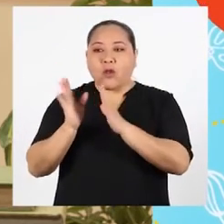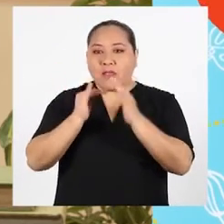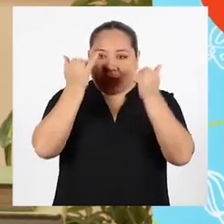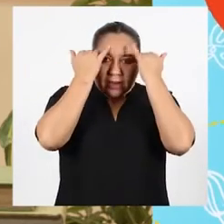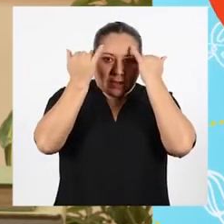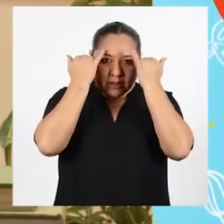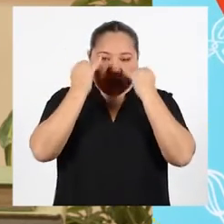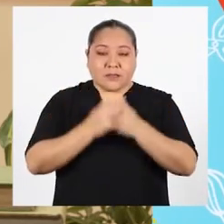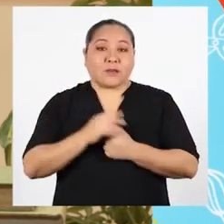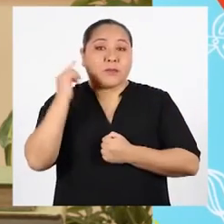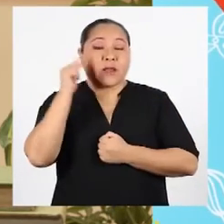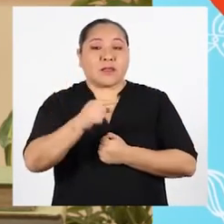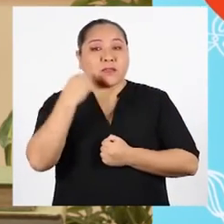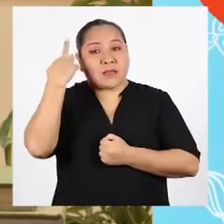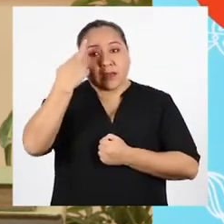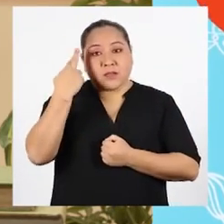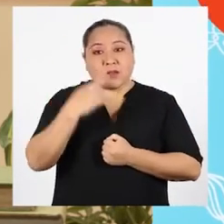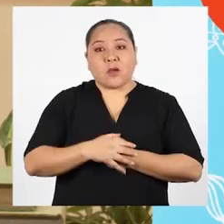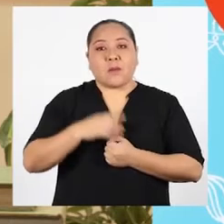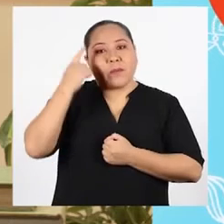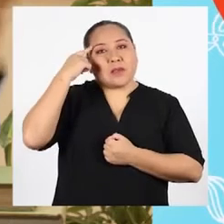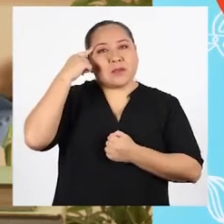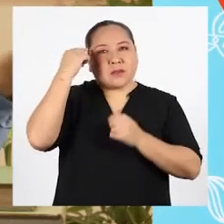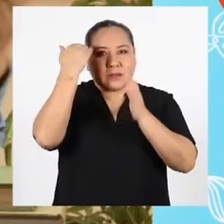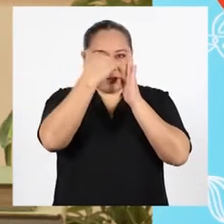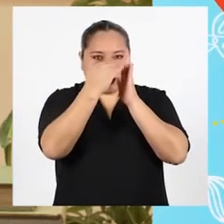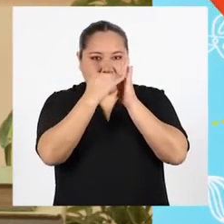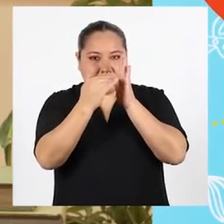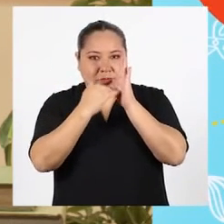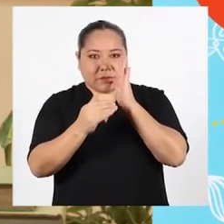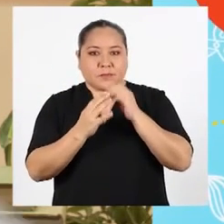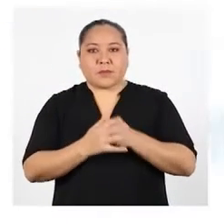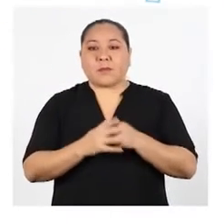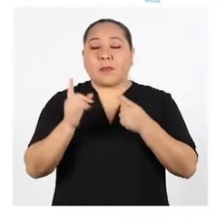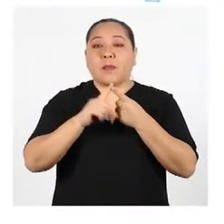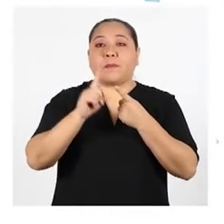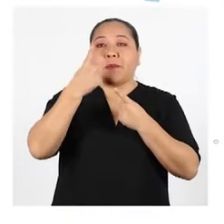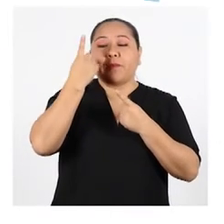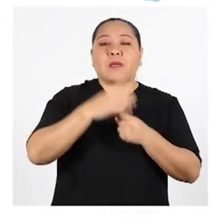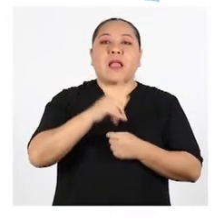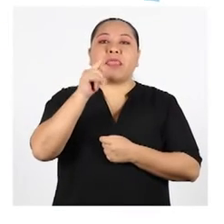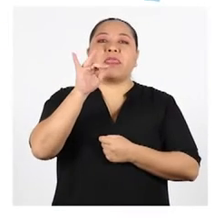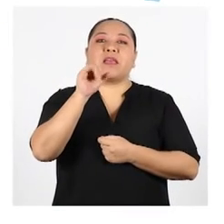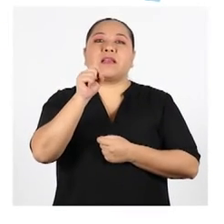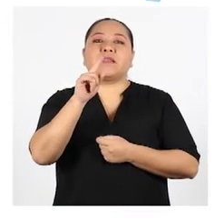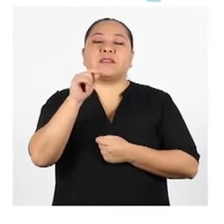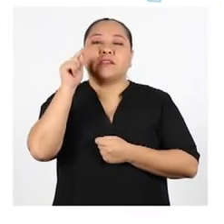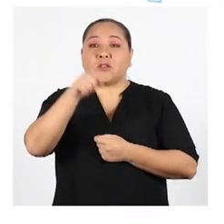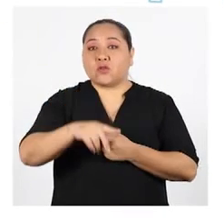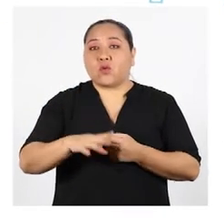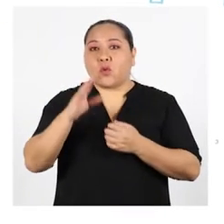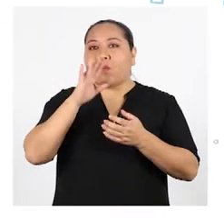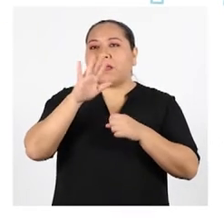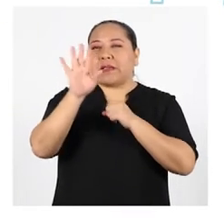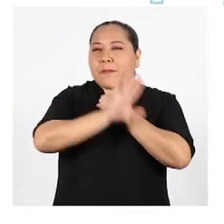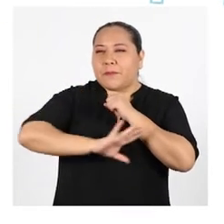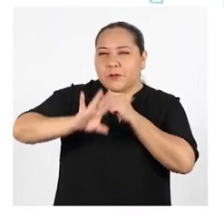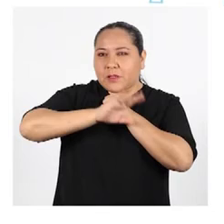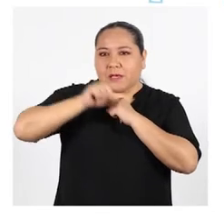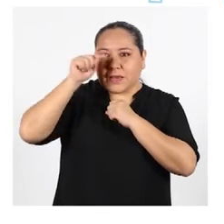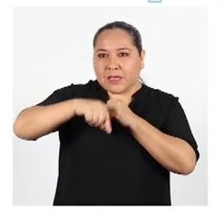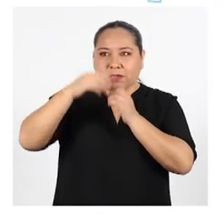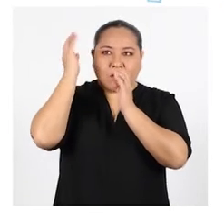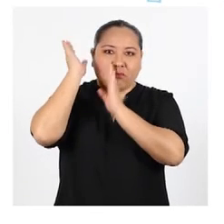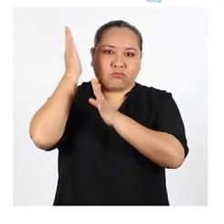tus ideas. Para ello, consideremos estos aspectos. Primero, la tesis que se defenderá en todo